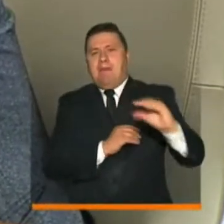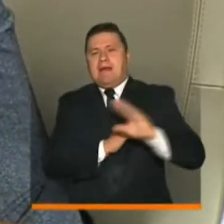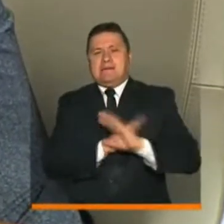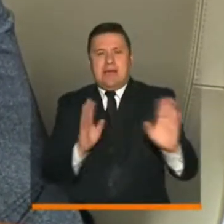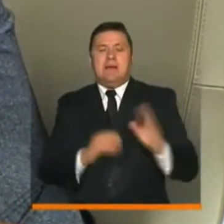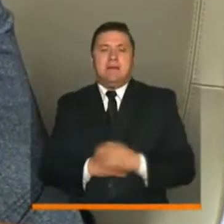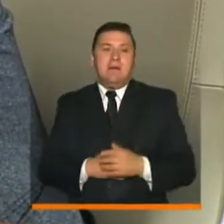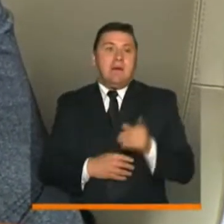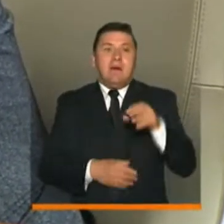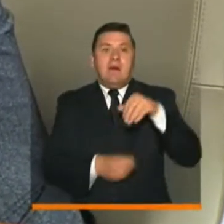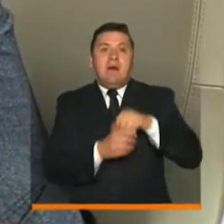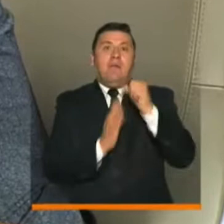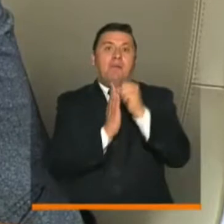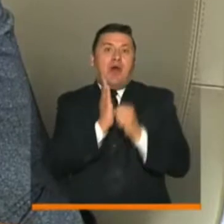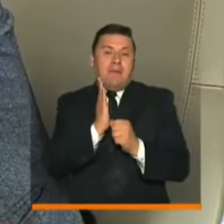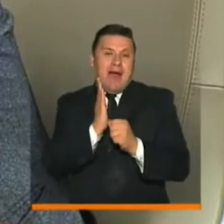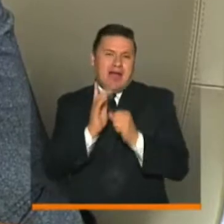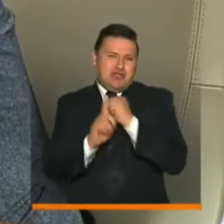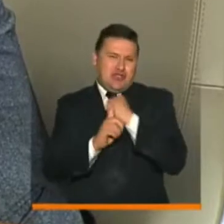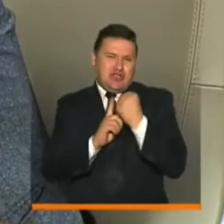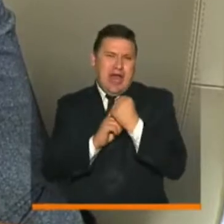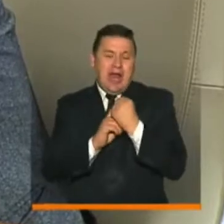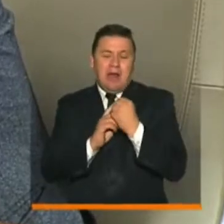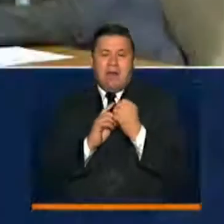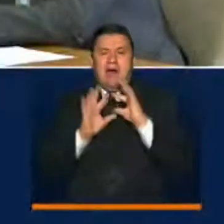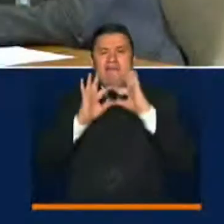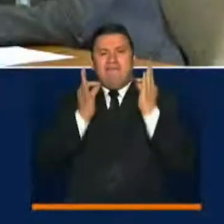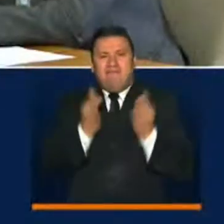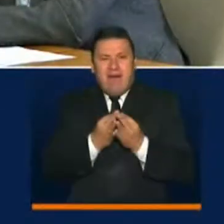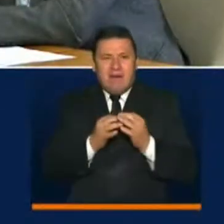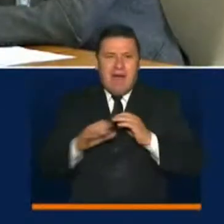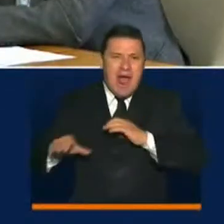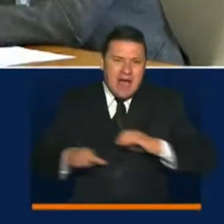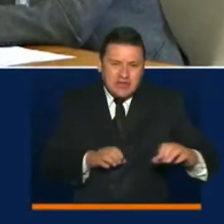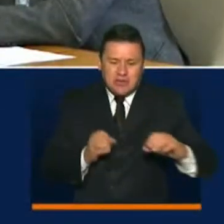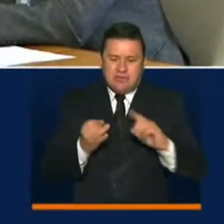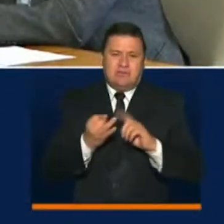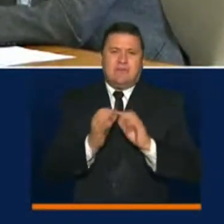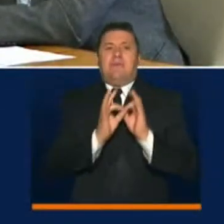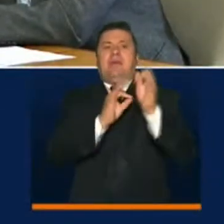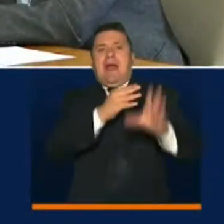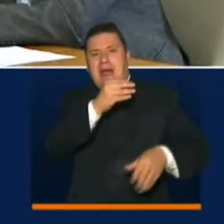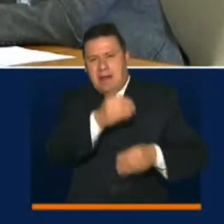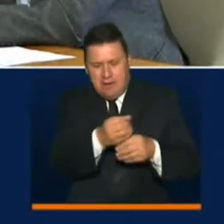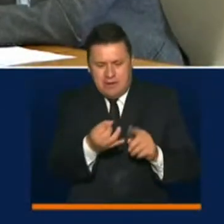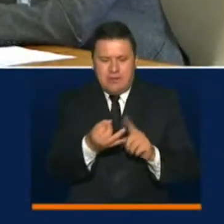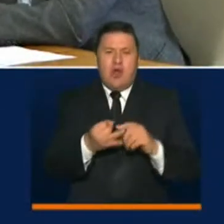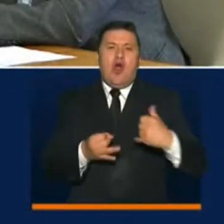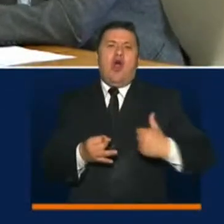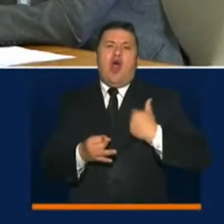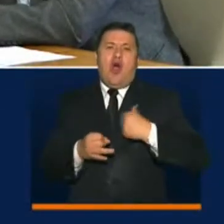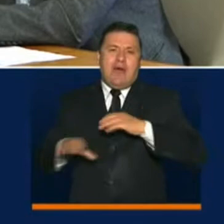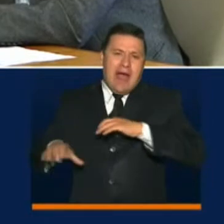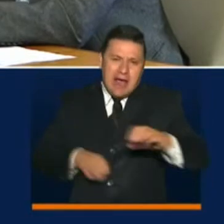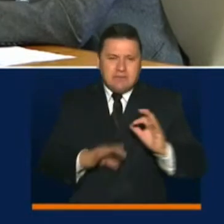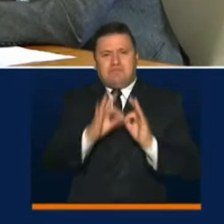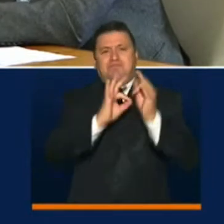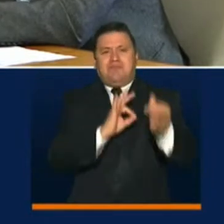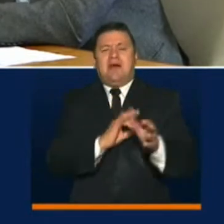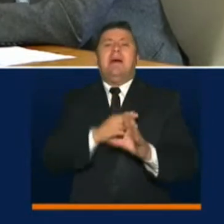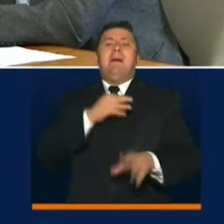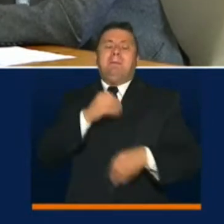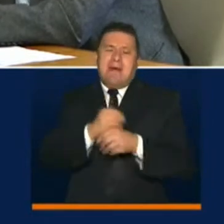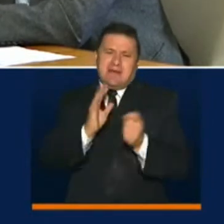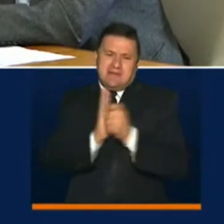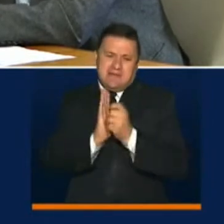en ampliar el programa de Familias en Acción con giros adicionales de Jóvenes en Acción,